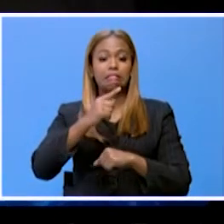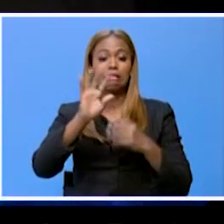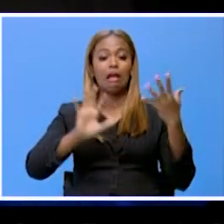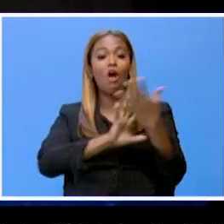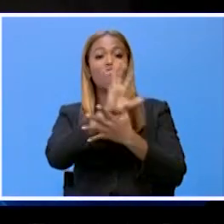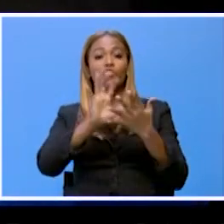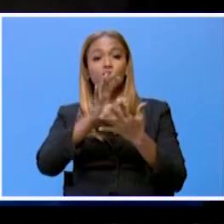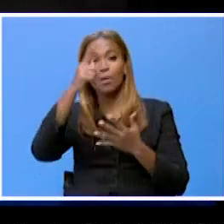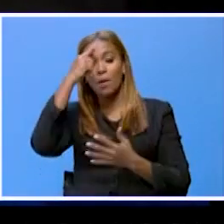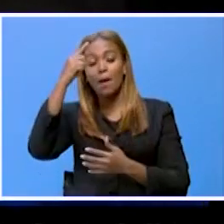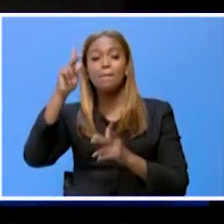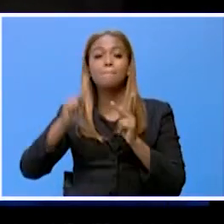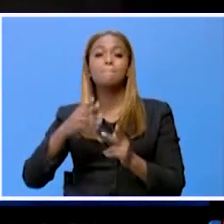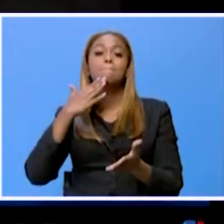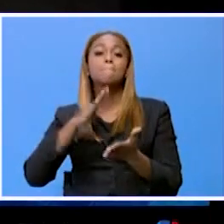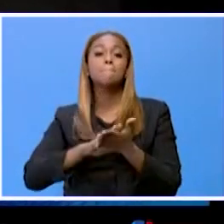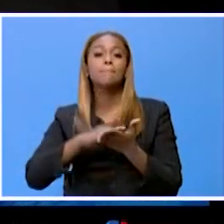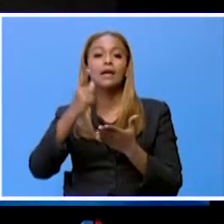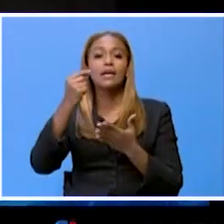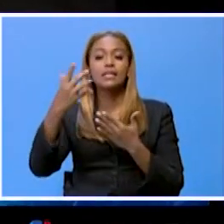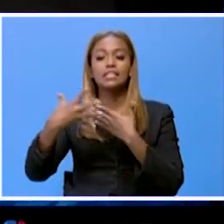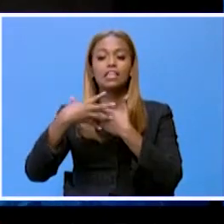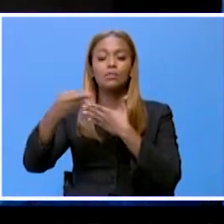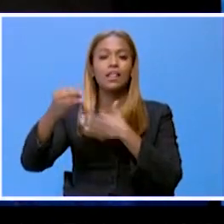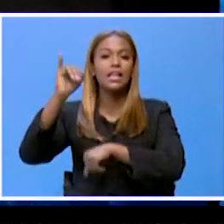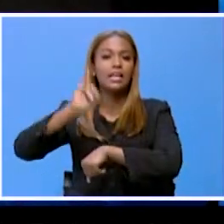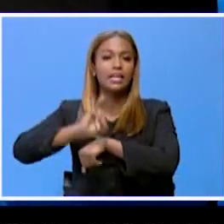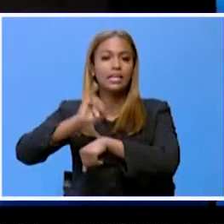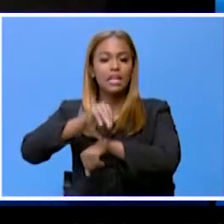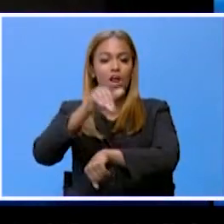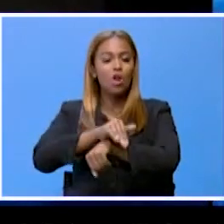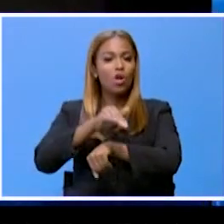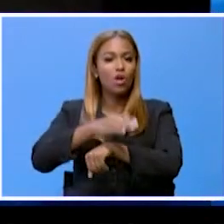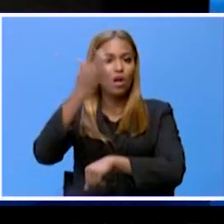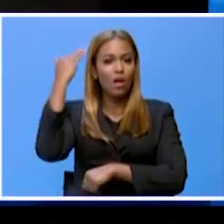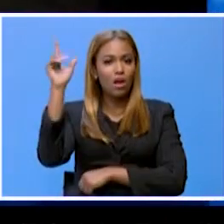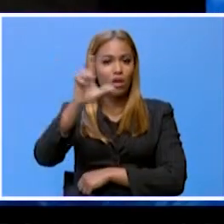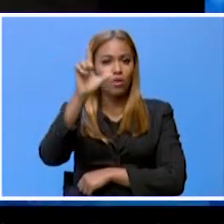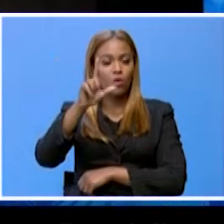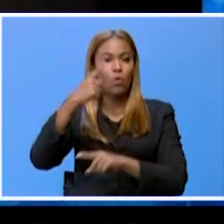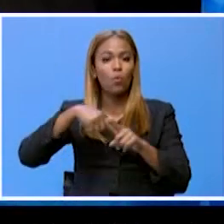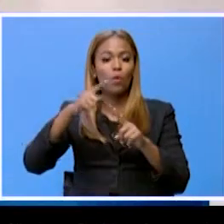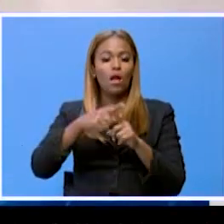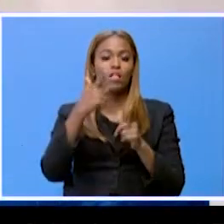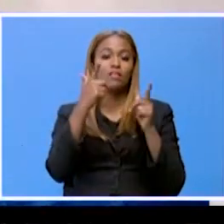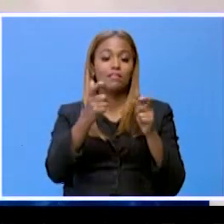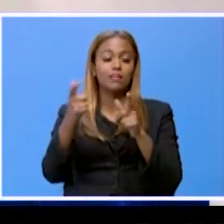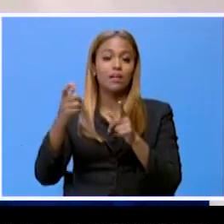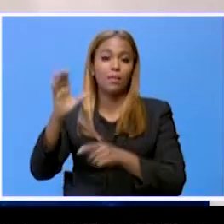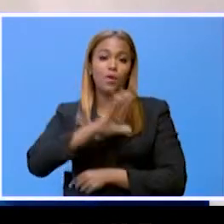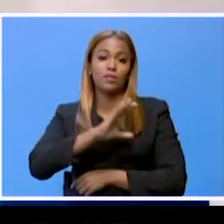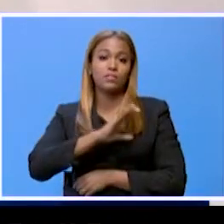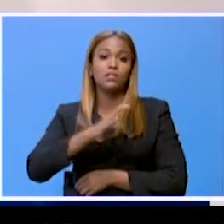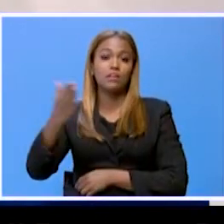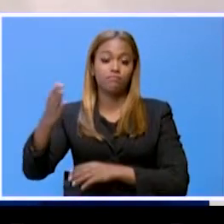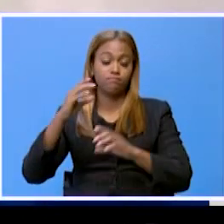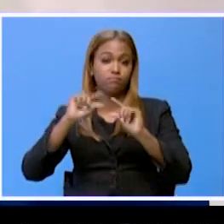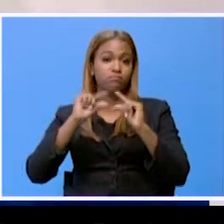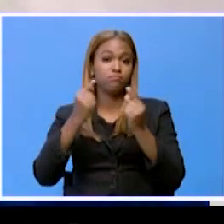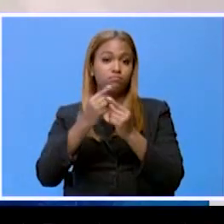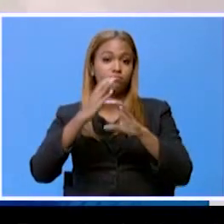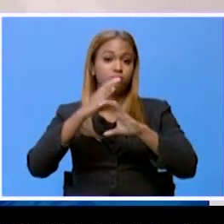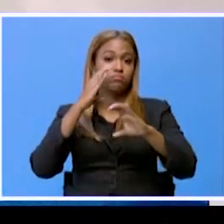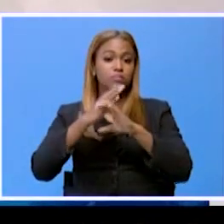con delincuentes habrían salido de un servicio religioso la noche de este lunes, cuando fueron interceptados por una patrulla de la Policía Nacional en